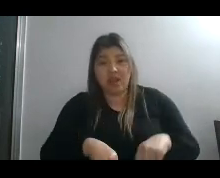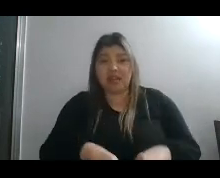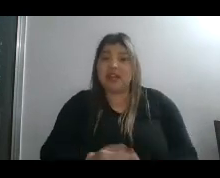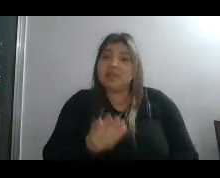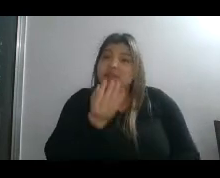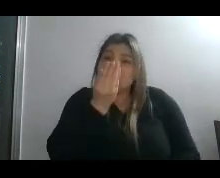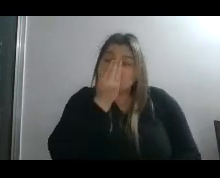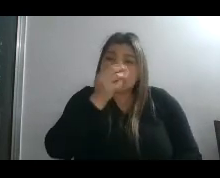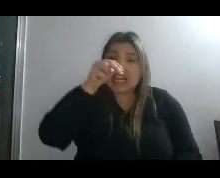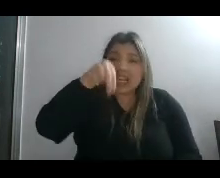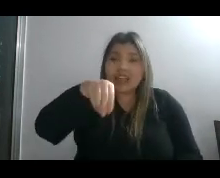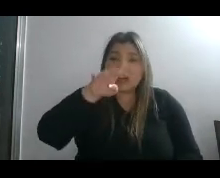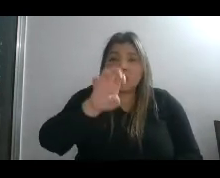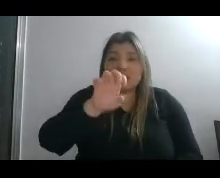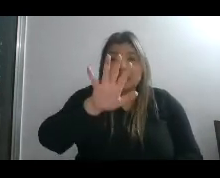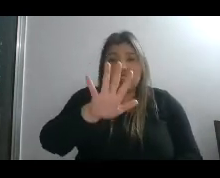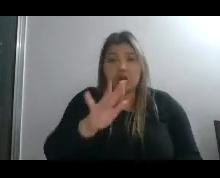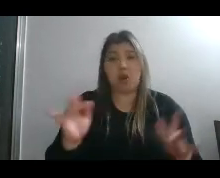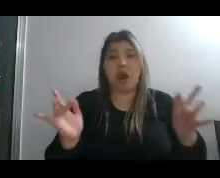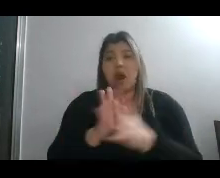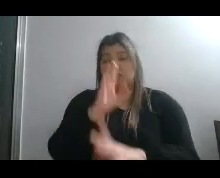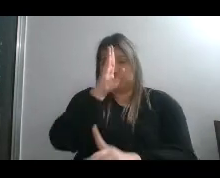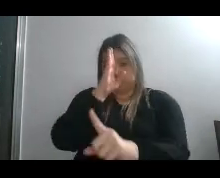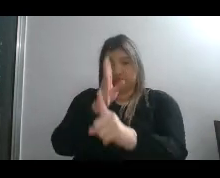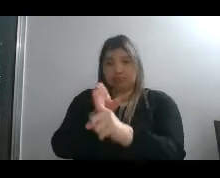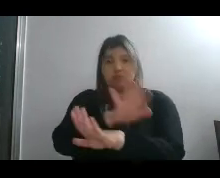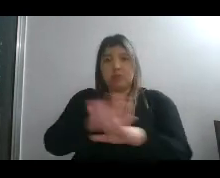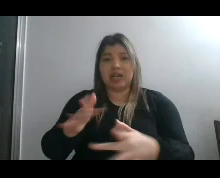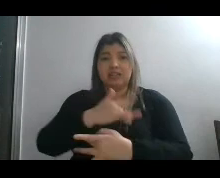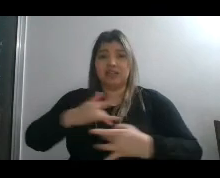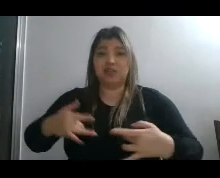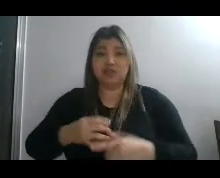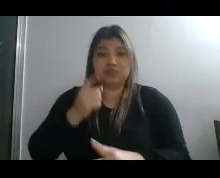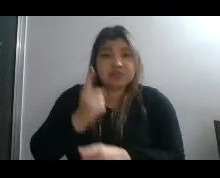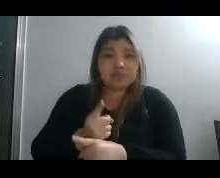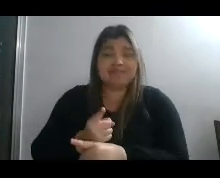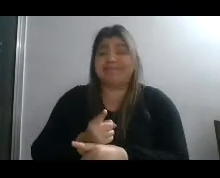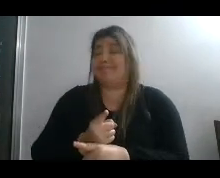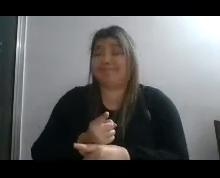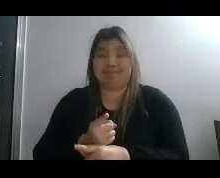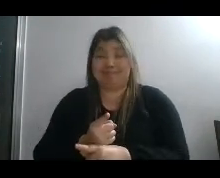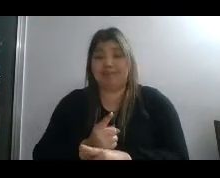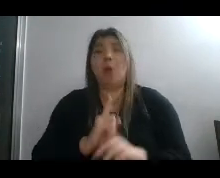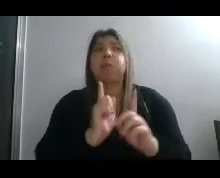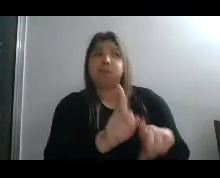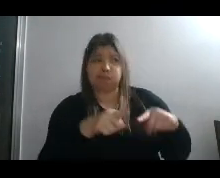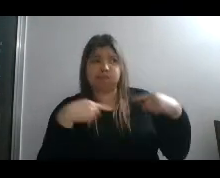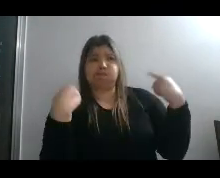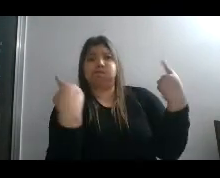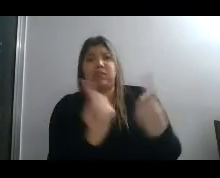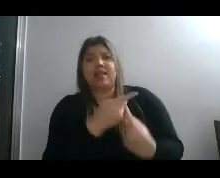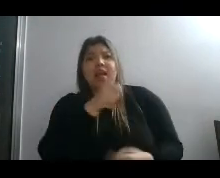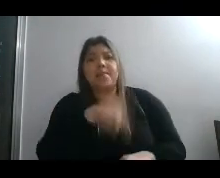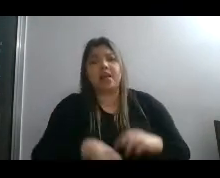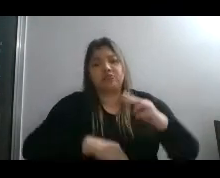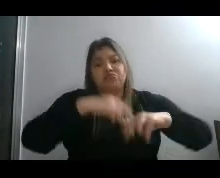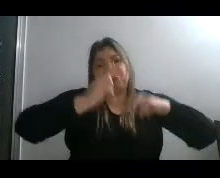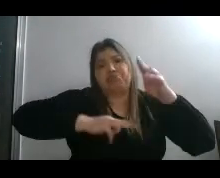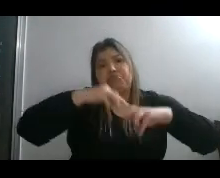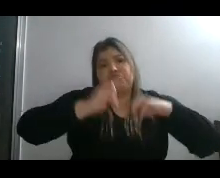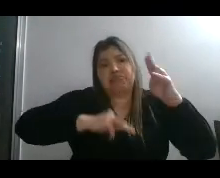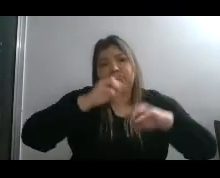son exclusivas del sector salud, ¿cierto? Porque este tipo de mascarillas también se utilizan, como lo dices tú, en otros sectores como